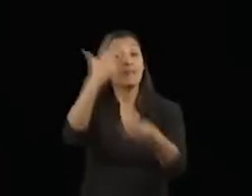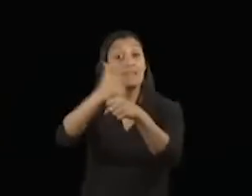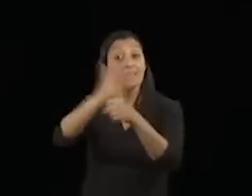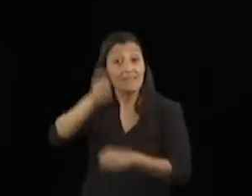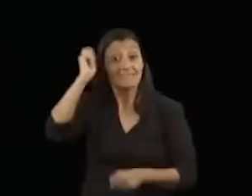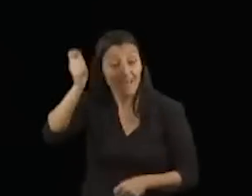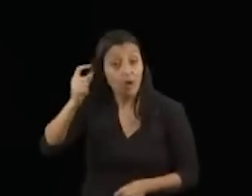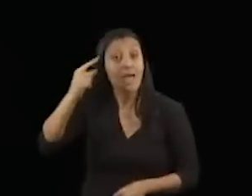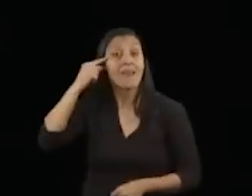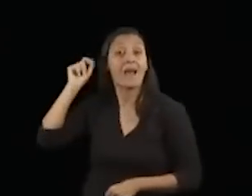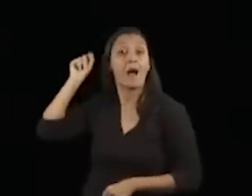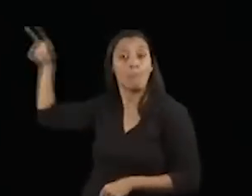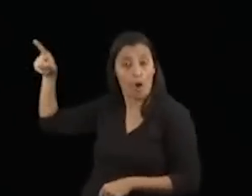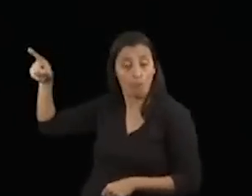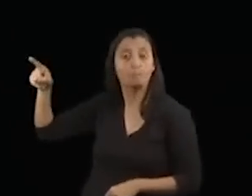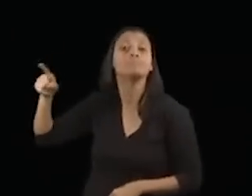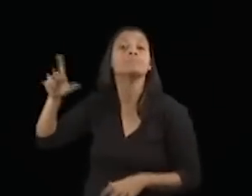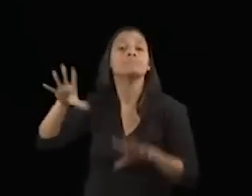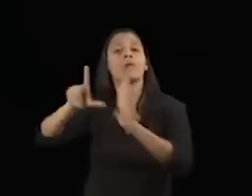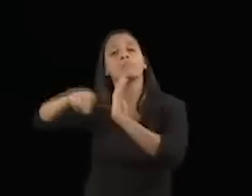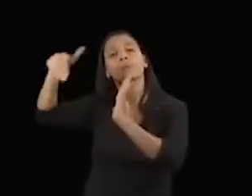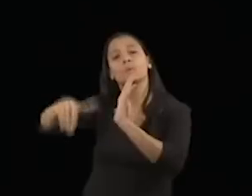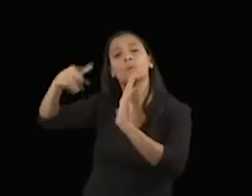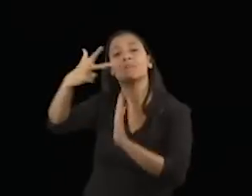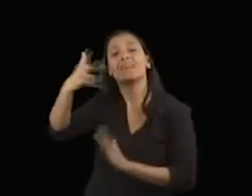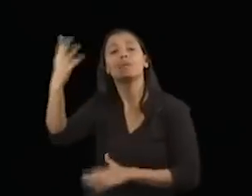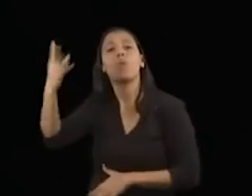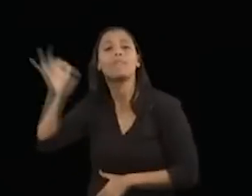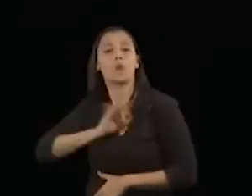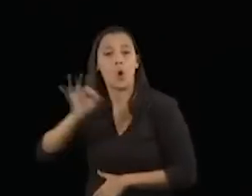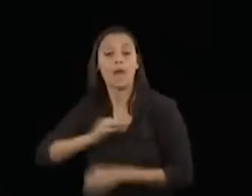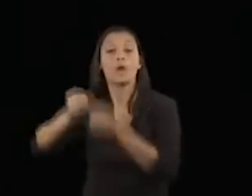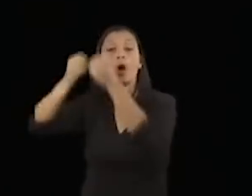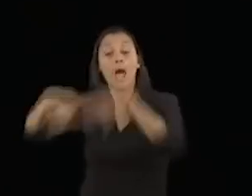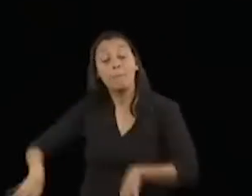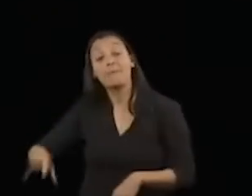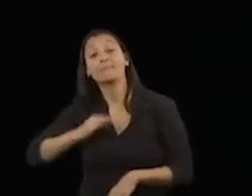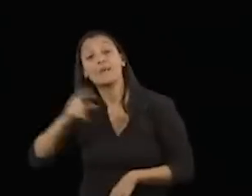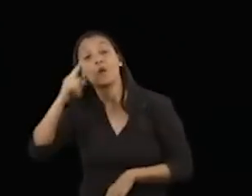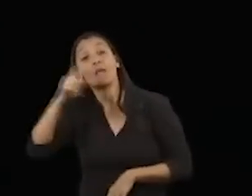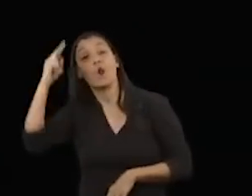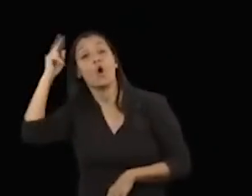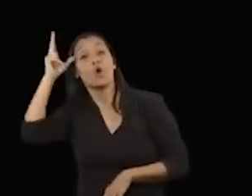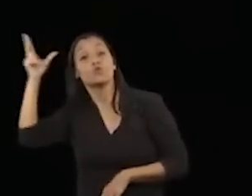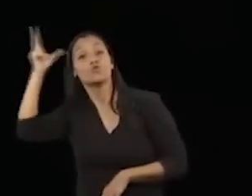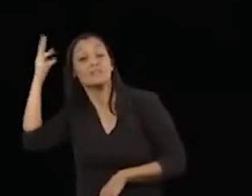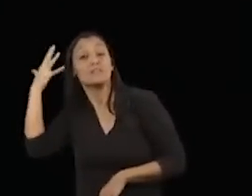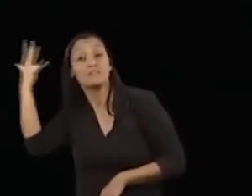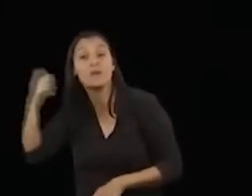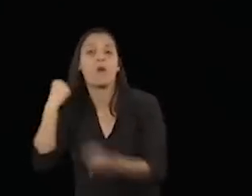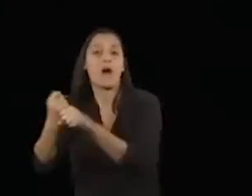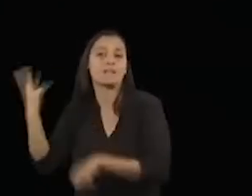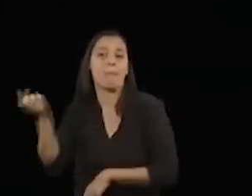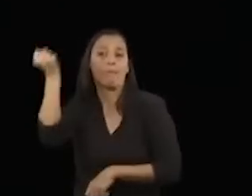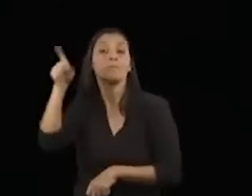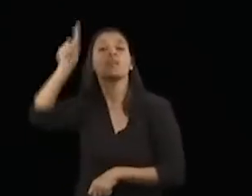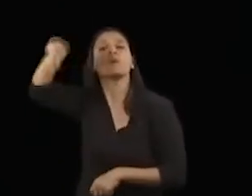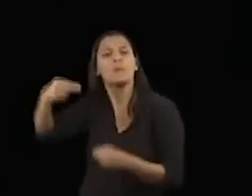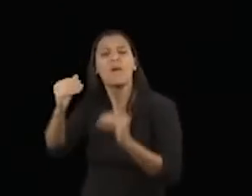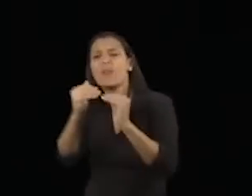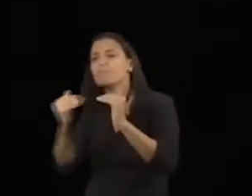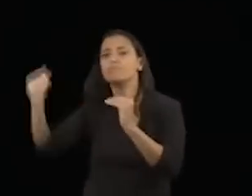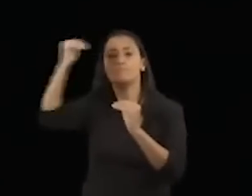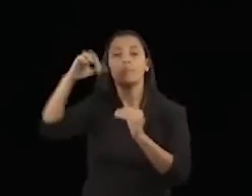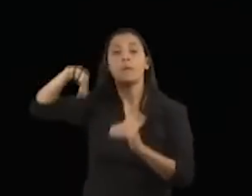fue Japón, en 34 años, arrancando en el año 1885, y eso implicó una tasa de crecimiento